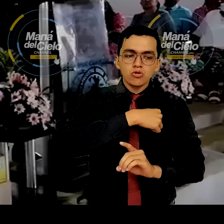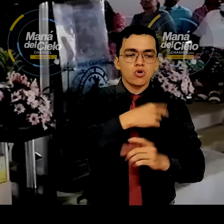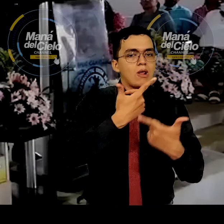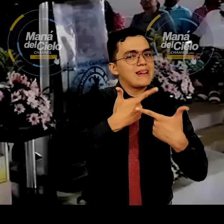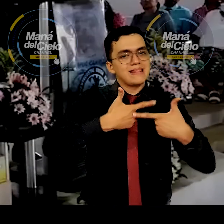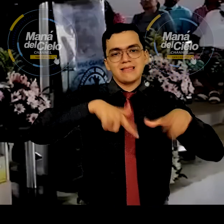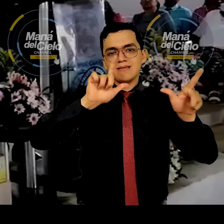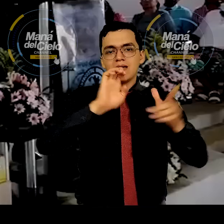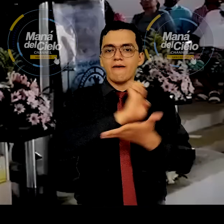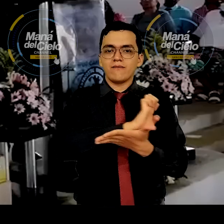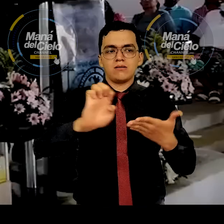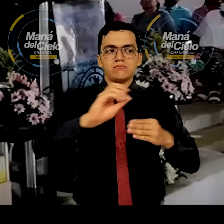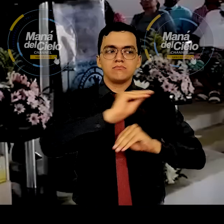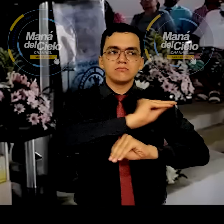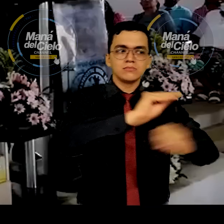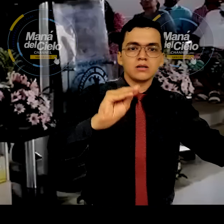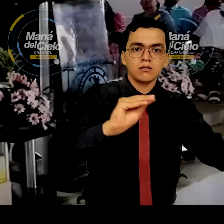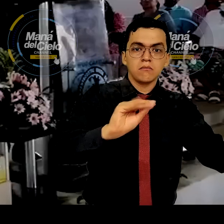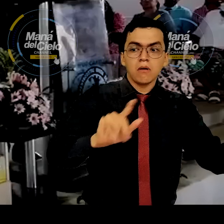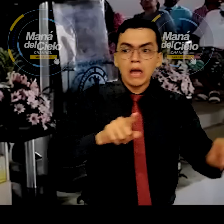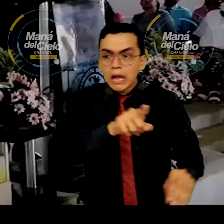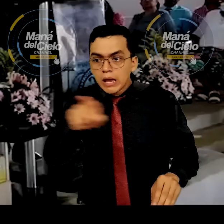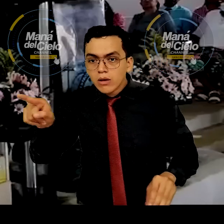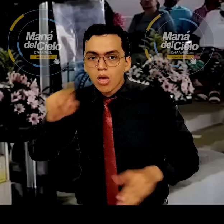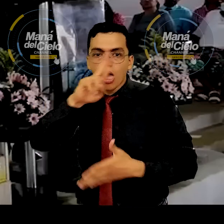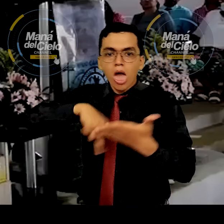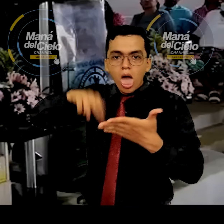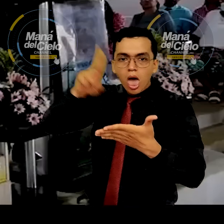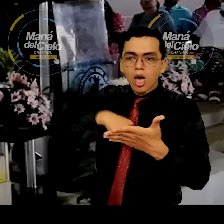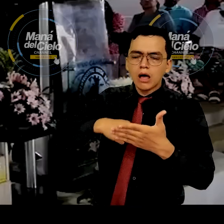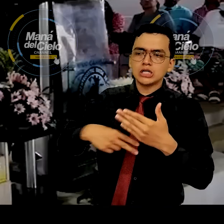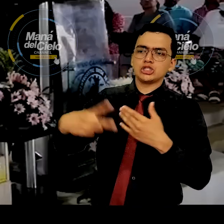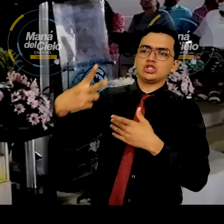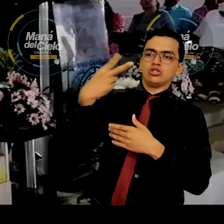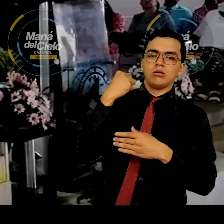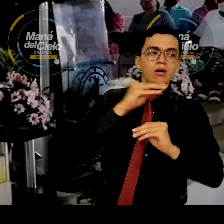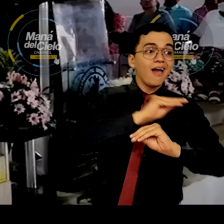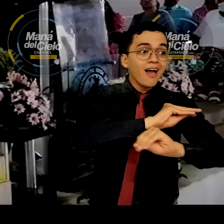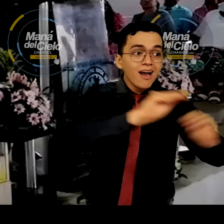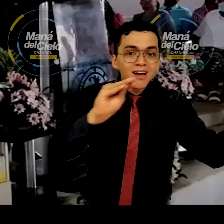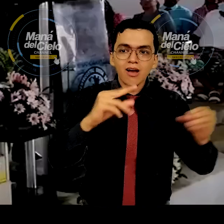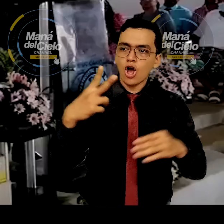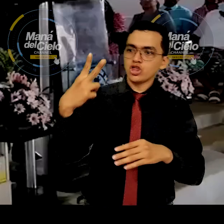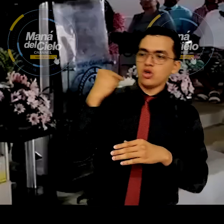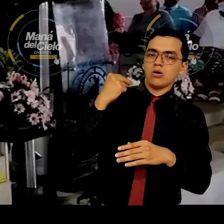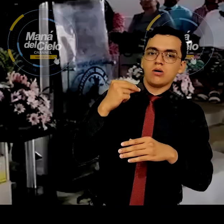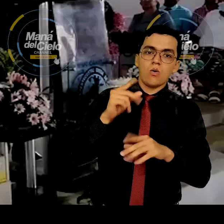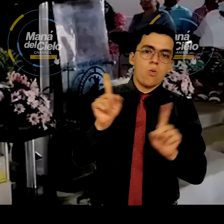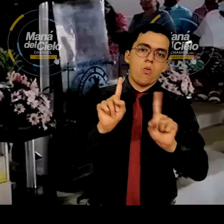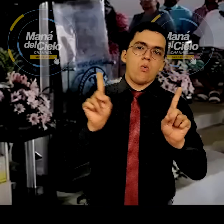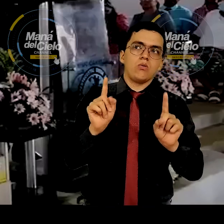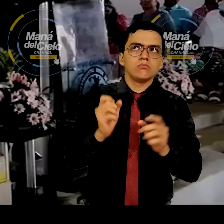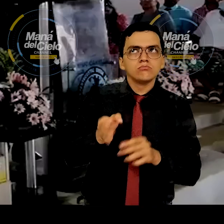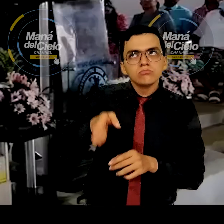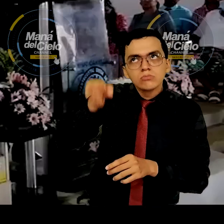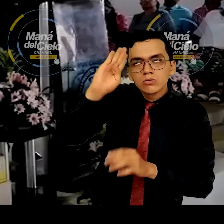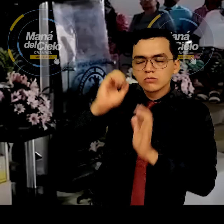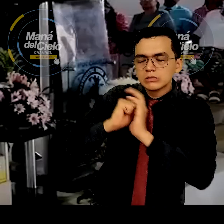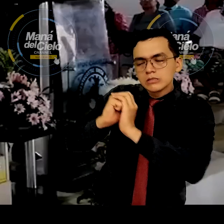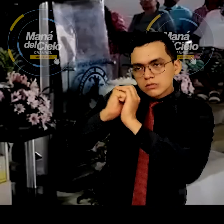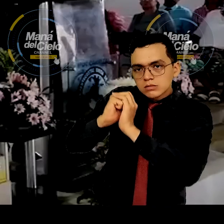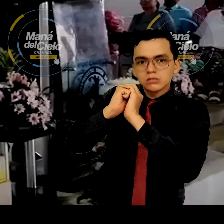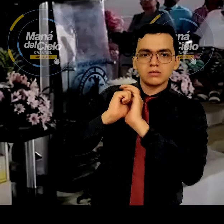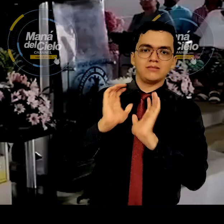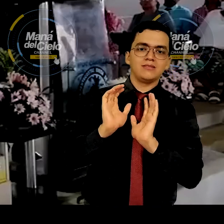nos llamó fue a orar por ellos para que haya una condición buena para nosotros poder predicar. Porque el mundo va de mal en peor y eso no va a